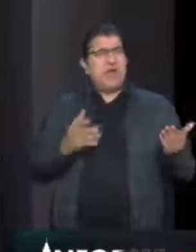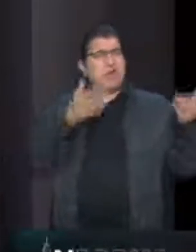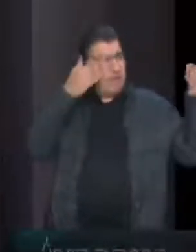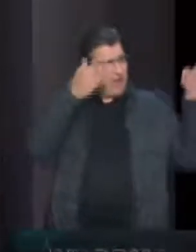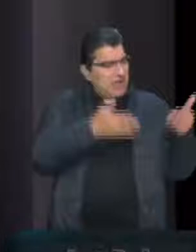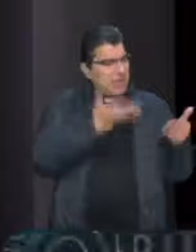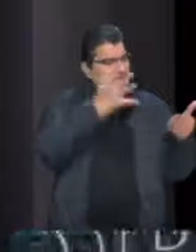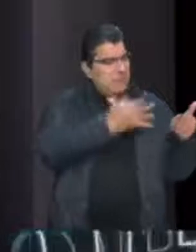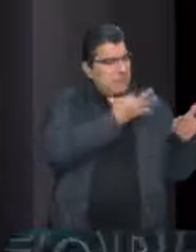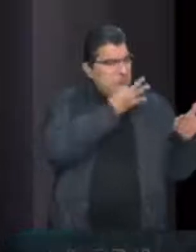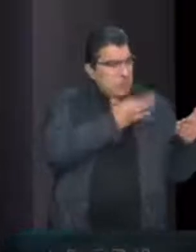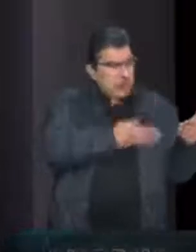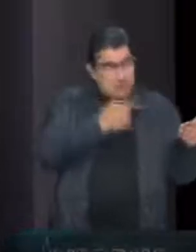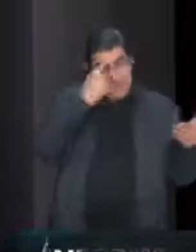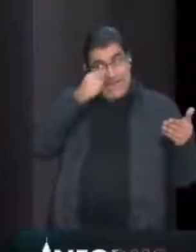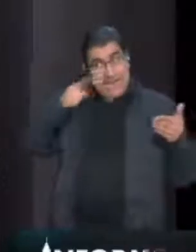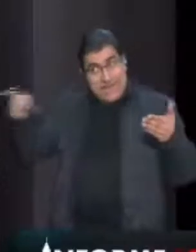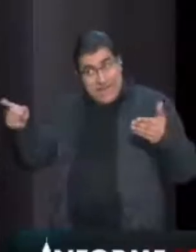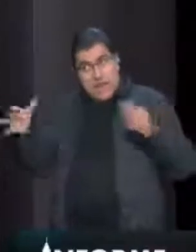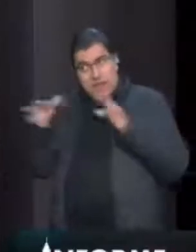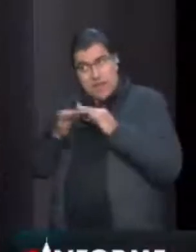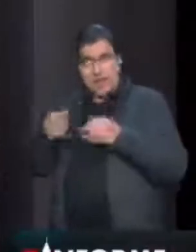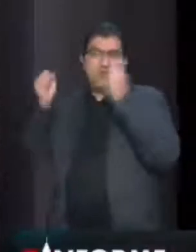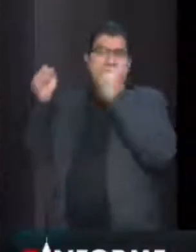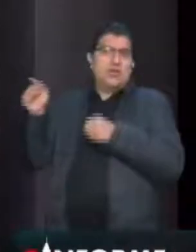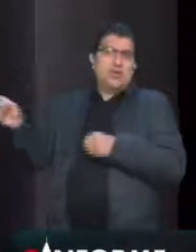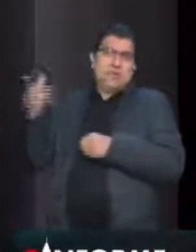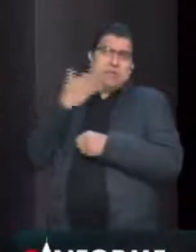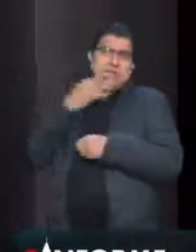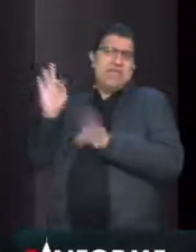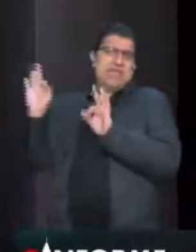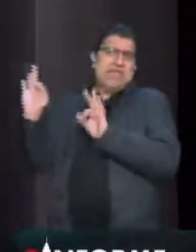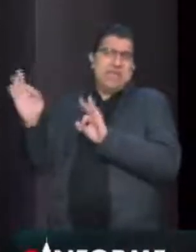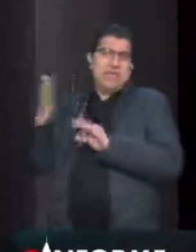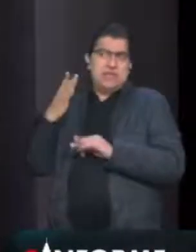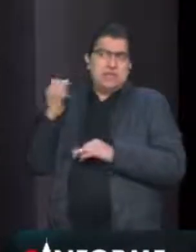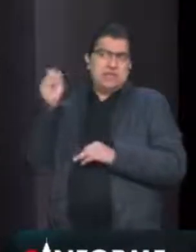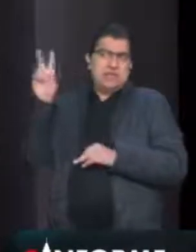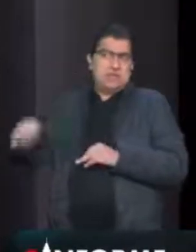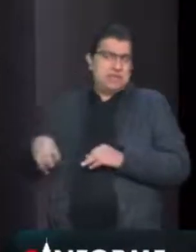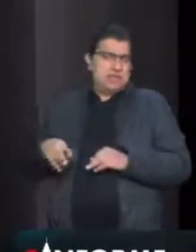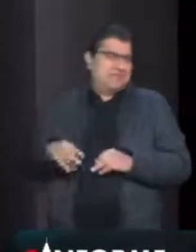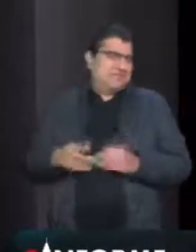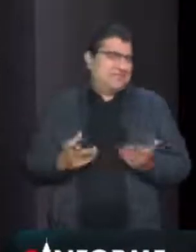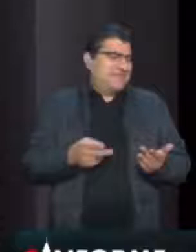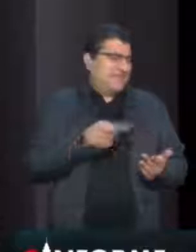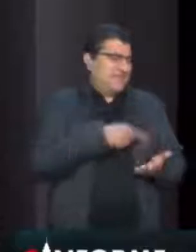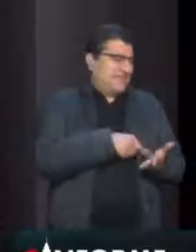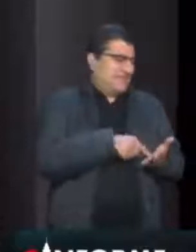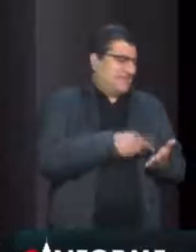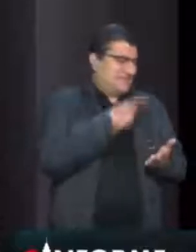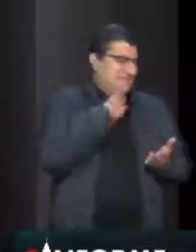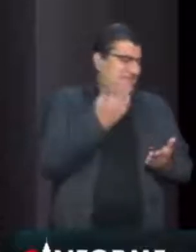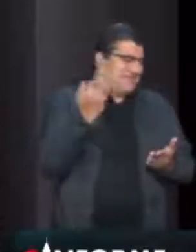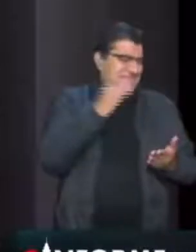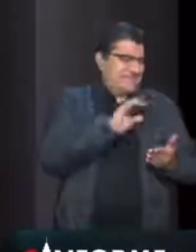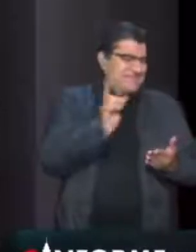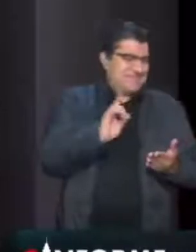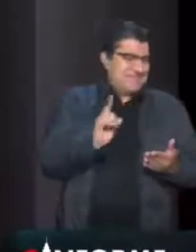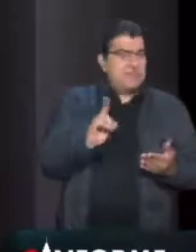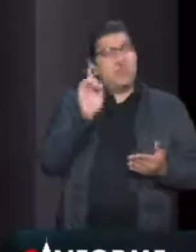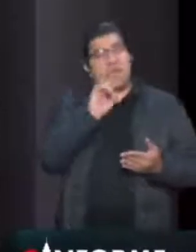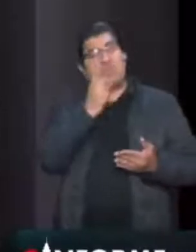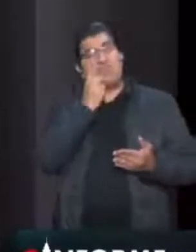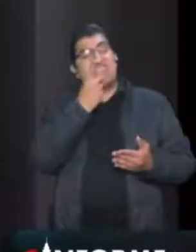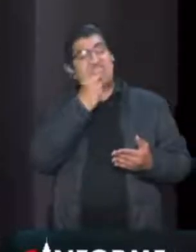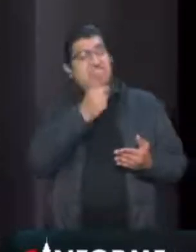dedicarle 10 minutos confirma que su crítica es certera? Lógicamente no se sigue ese argumento. La doctora continúa,